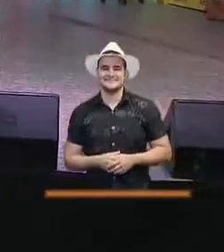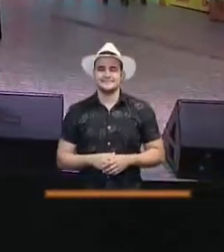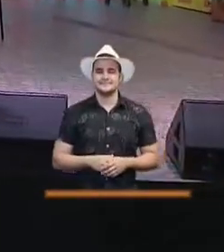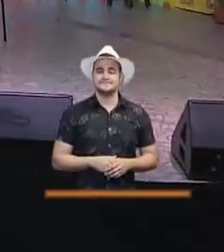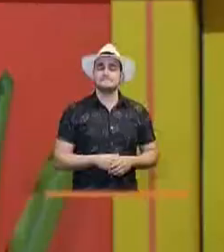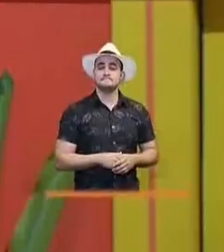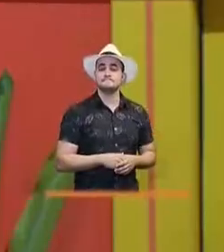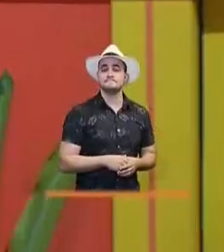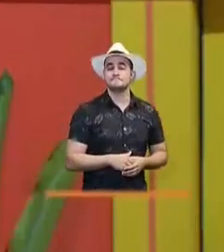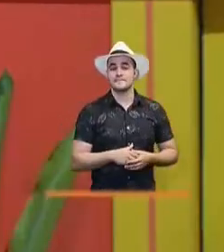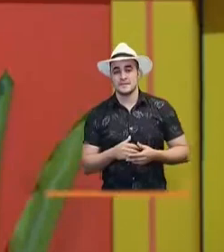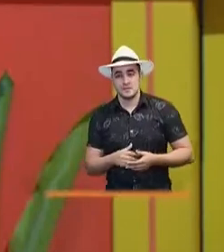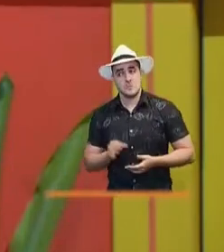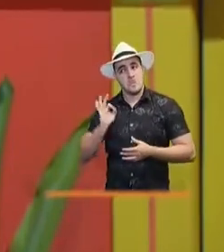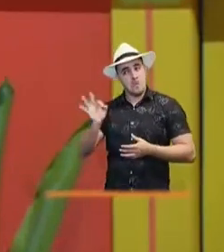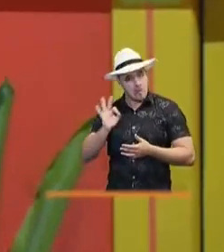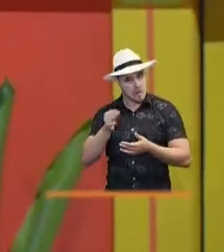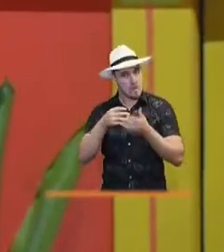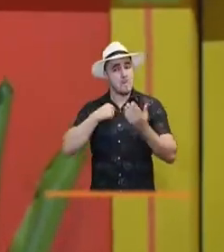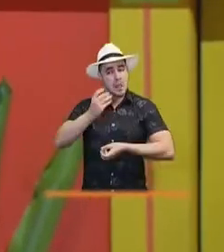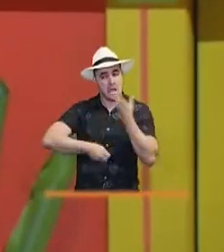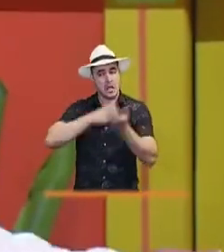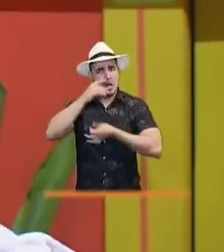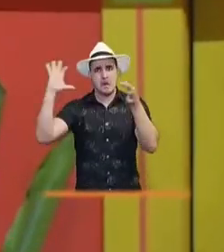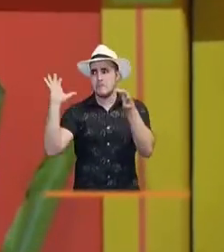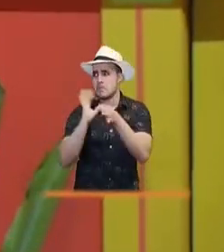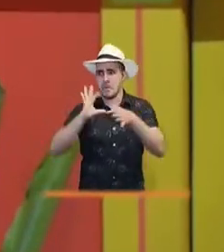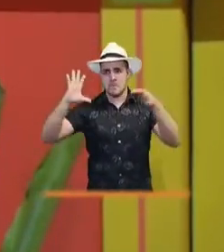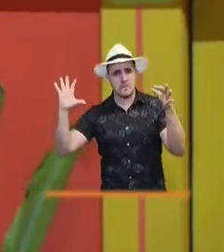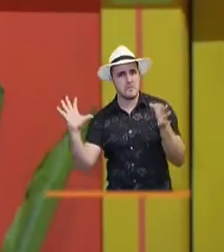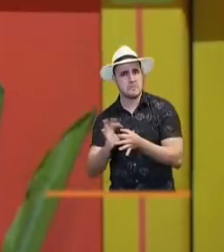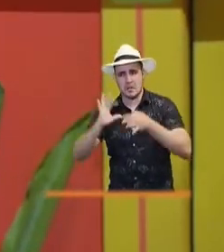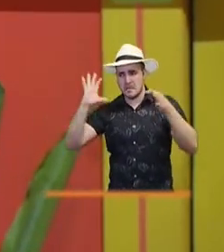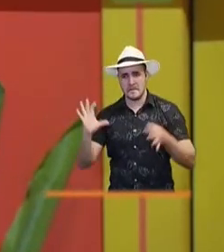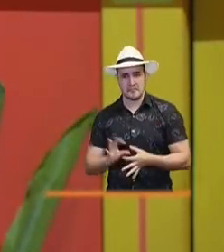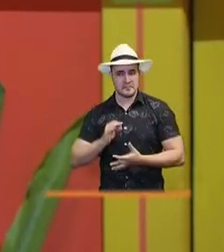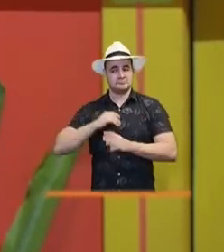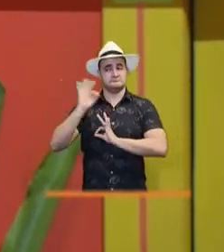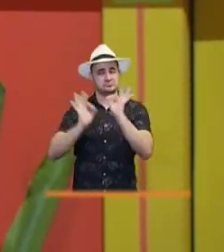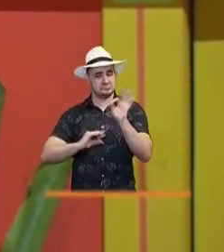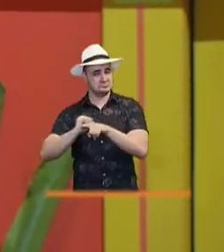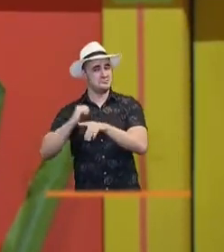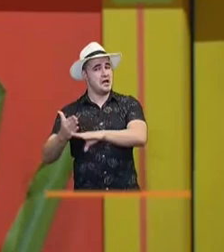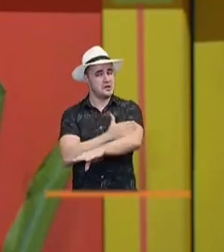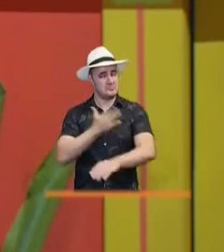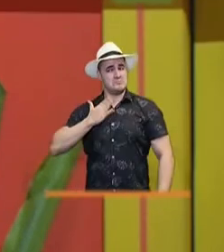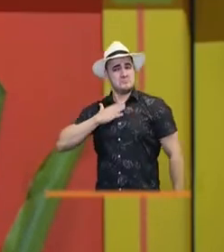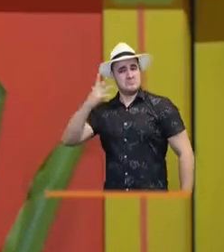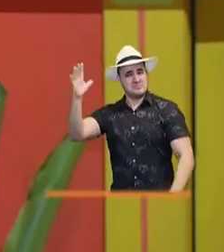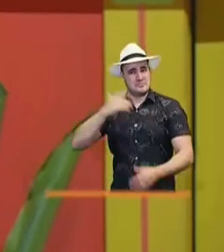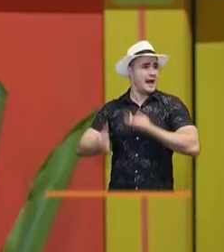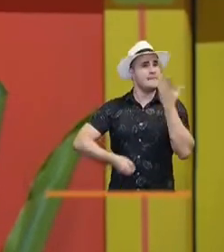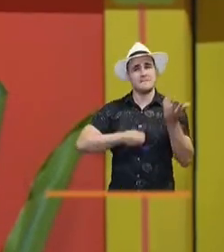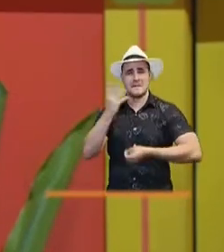Le quedó bien el libreto que se trajo por fortuna. Tanta trovando